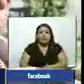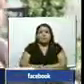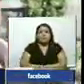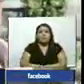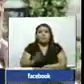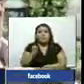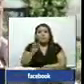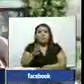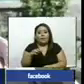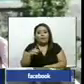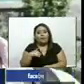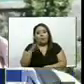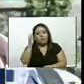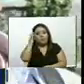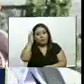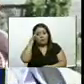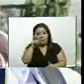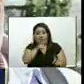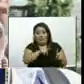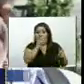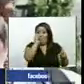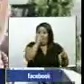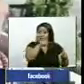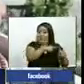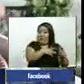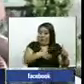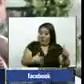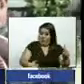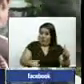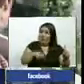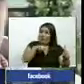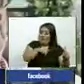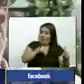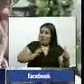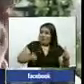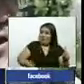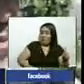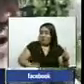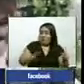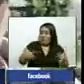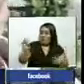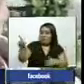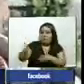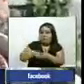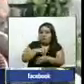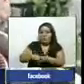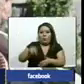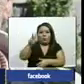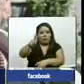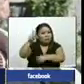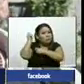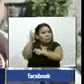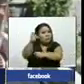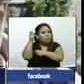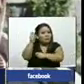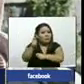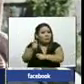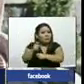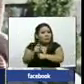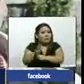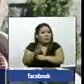de que el pseudo payaso que tenemos en la Casa de Gobierno canceló las dos manifestaciones que hay acá,